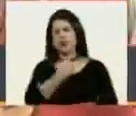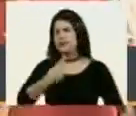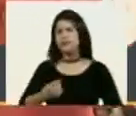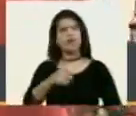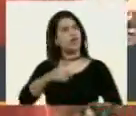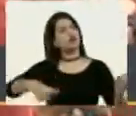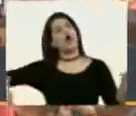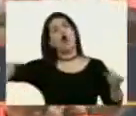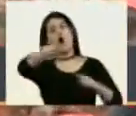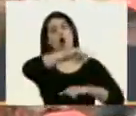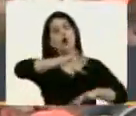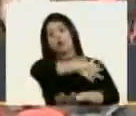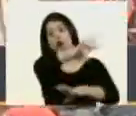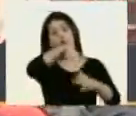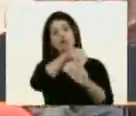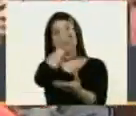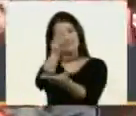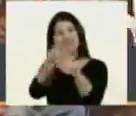Nacional Constituyente.